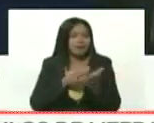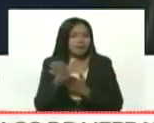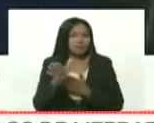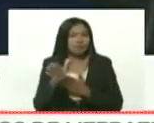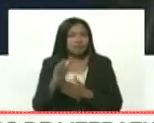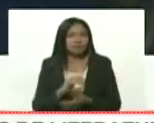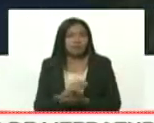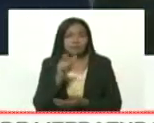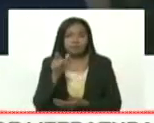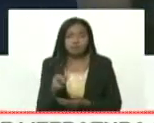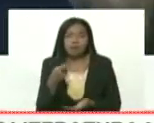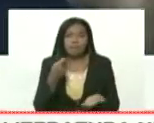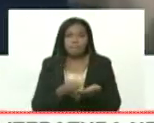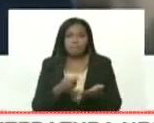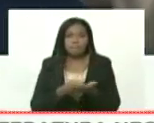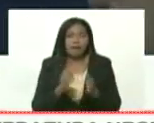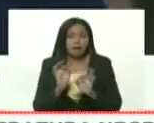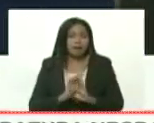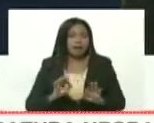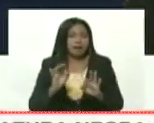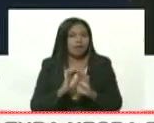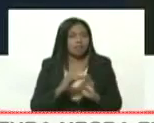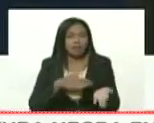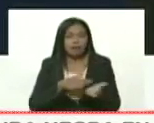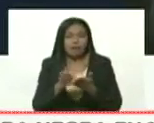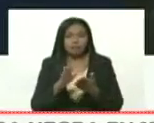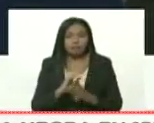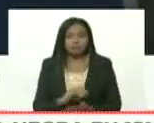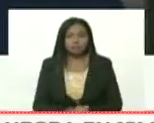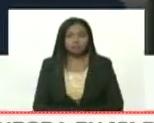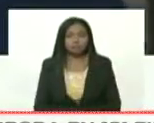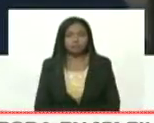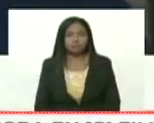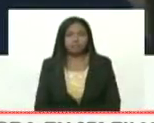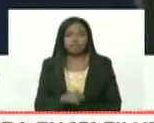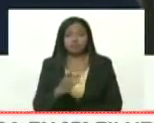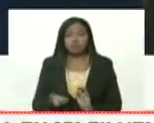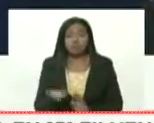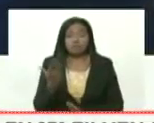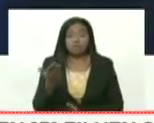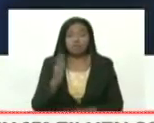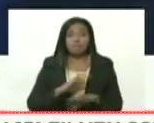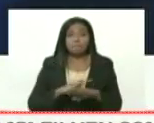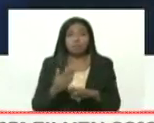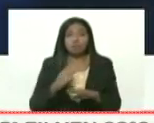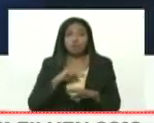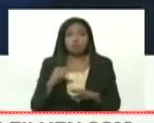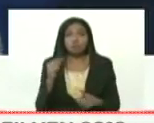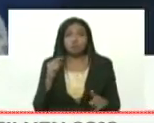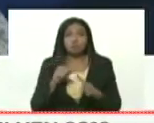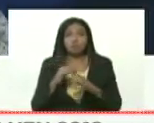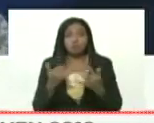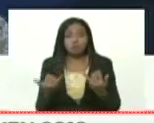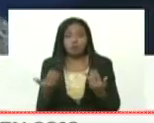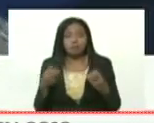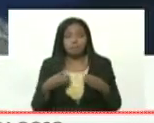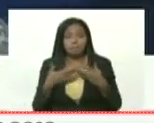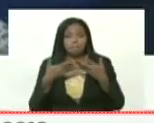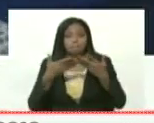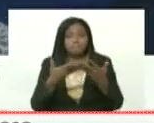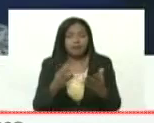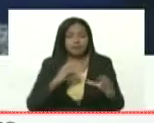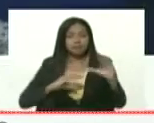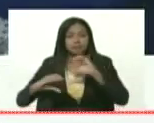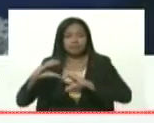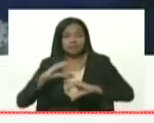sea, el paciente no paga absolutamente nada. Eso es muy importante porque estamos, digamos, llevando esa